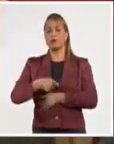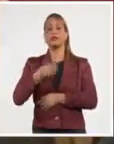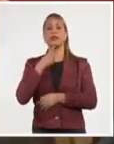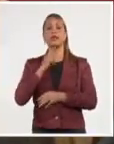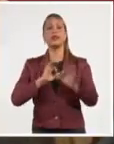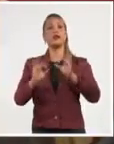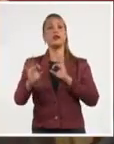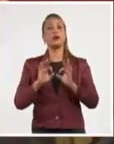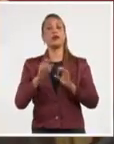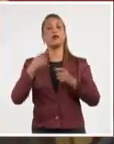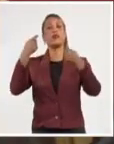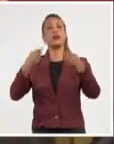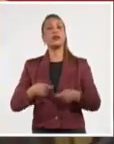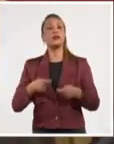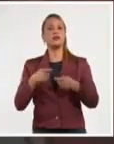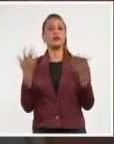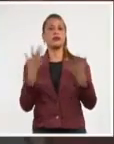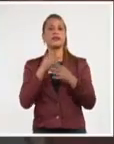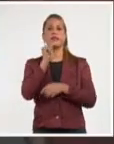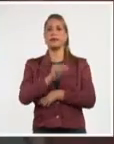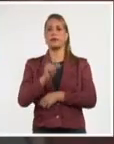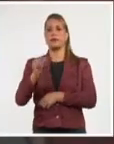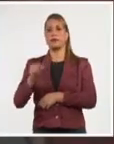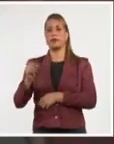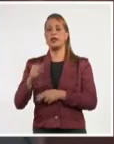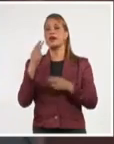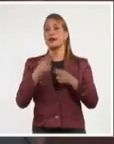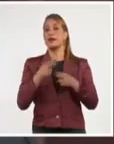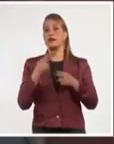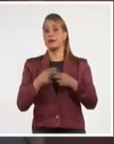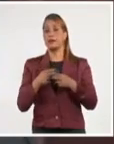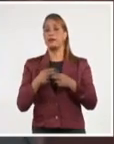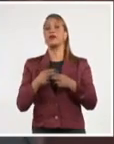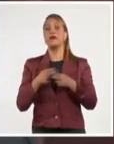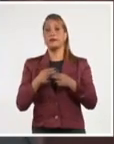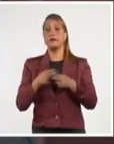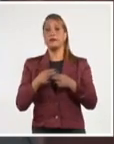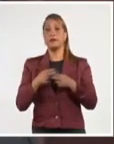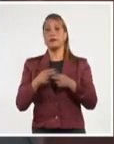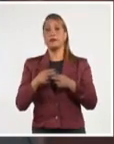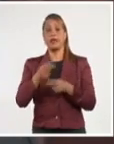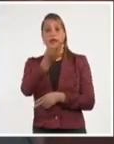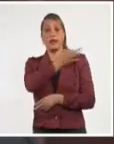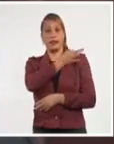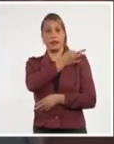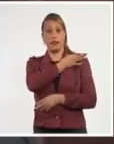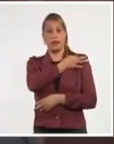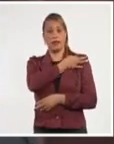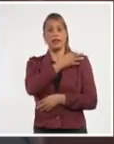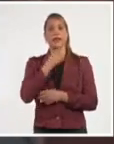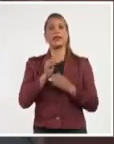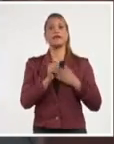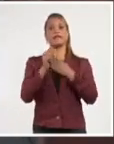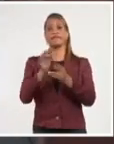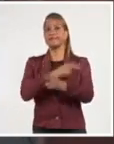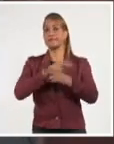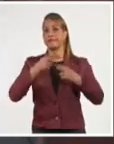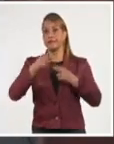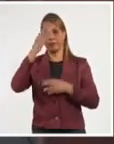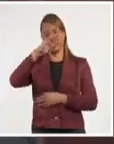protección de los derechos de las personas. En nombre de nuestro general de ejército y líder histórico de la